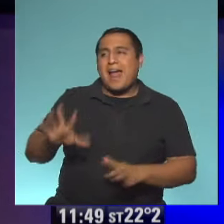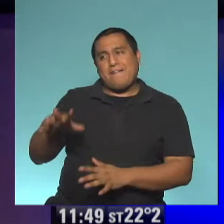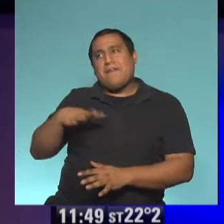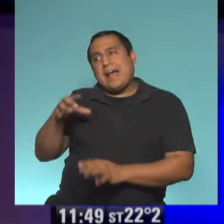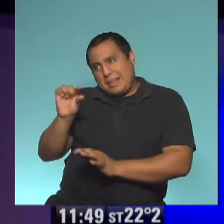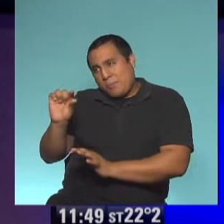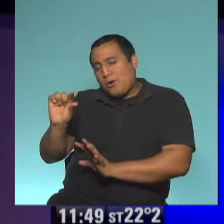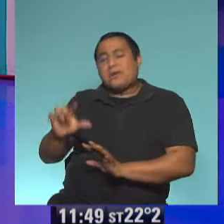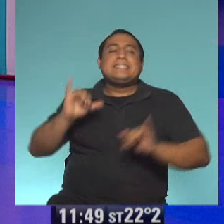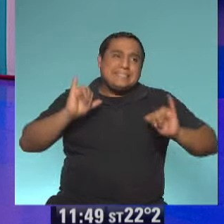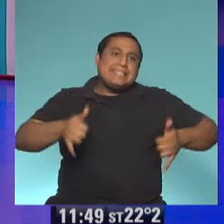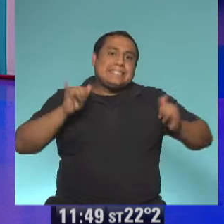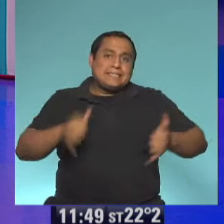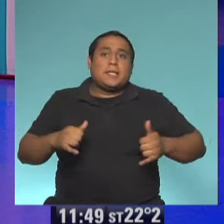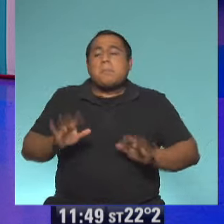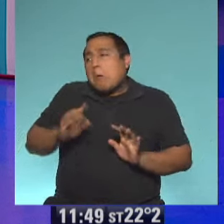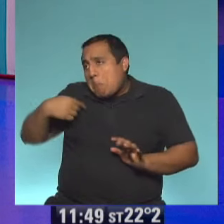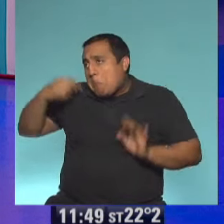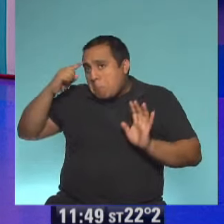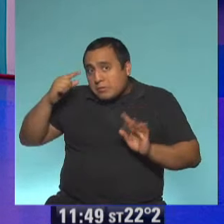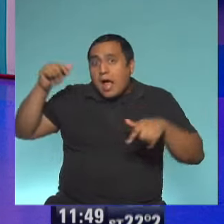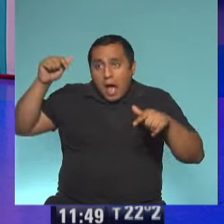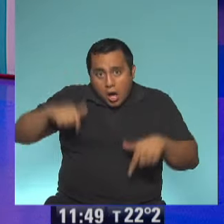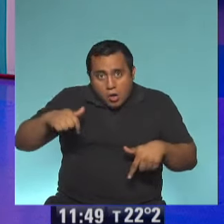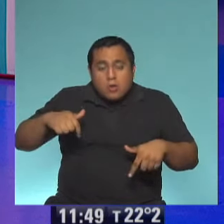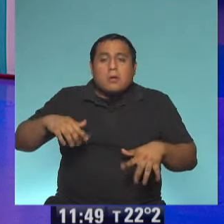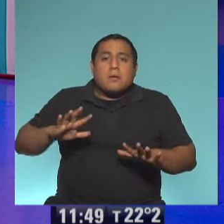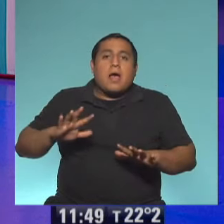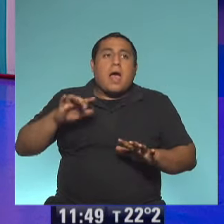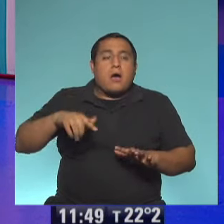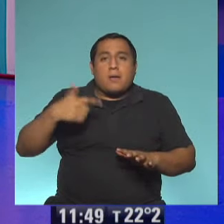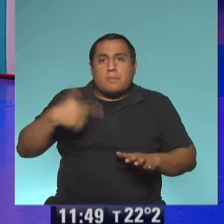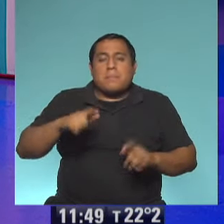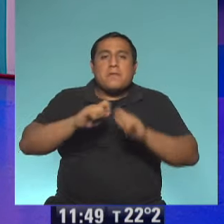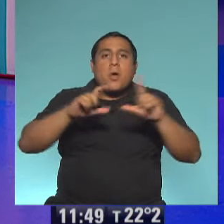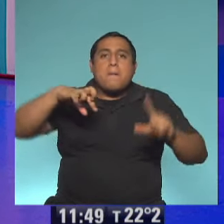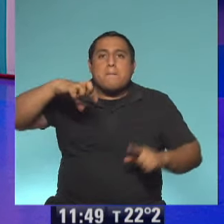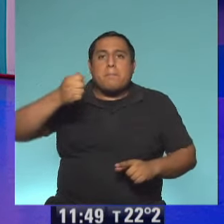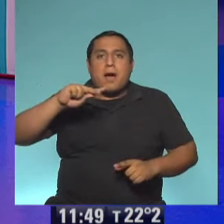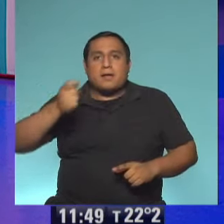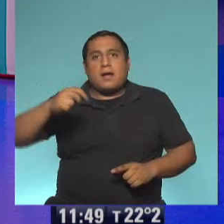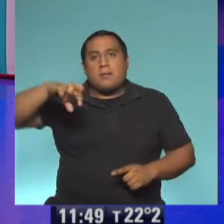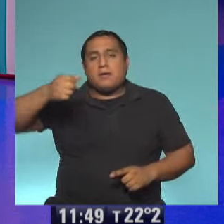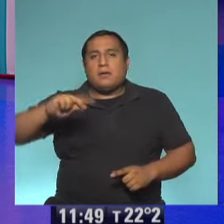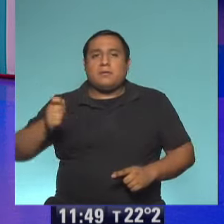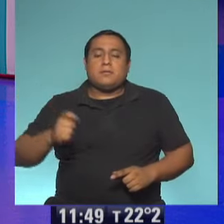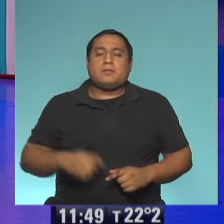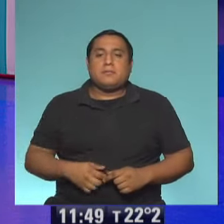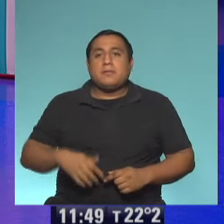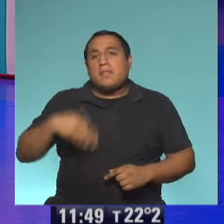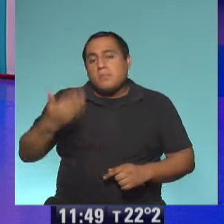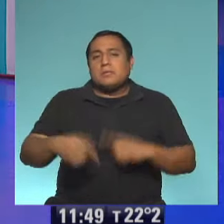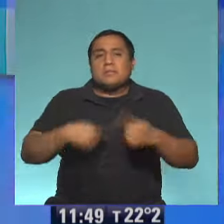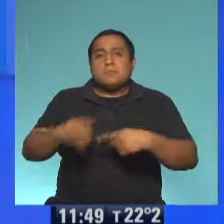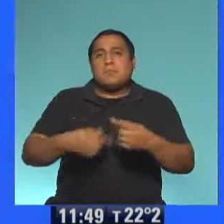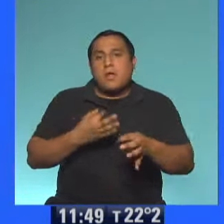poquito. Ah, bueno. Entonces, ¿qué les parece si ahora nos vamos con un clip de Paca Paca Se Mueve? Y ahora seguimos con más en Seguimos